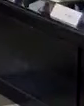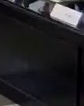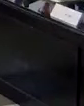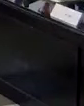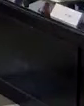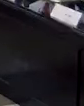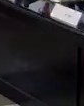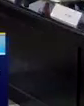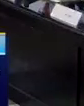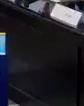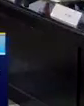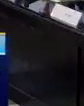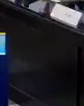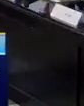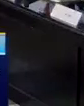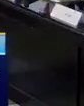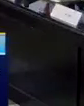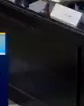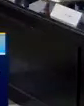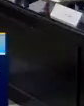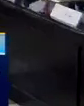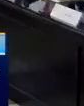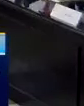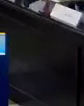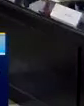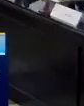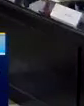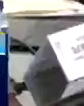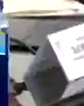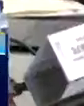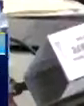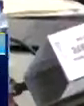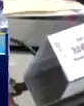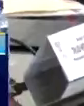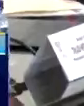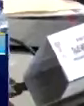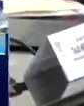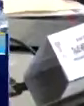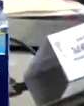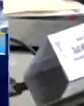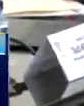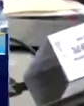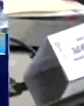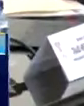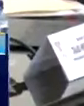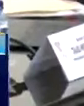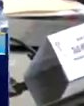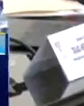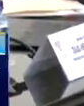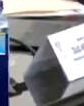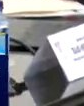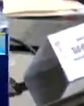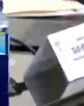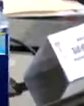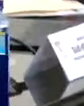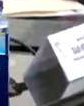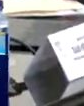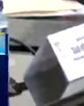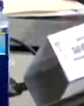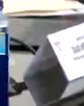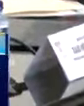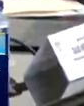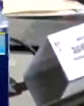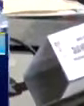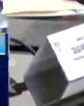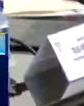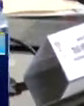Digamos que el grueso de la, tal vez lo puede enviar después de la reunión, ministra, viceministra, si nos puede